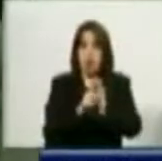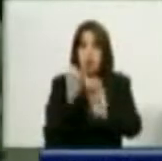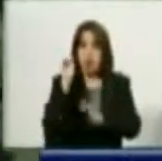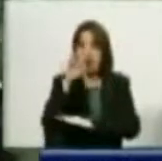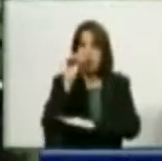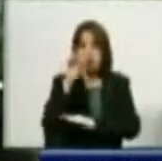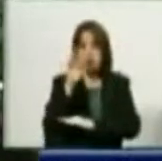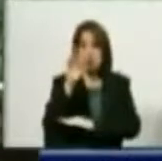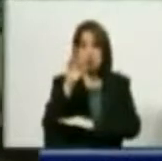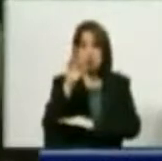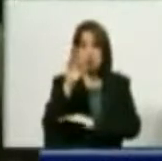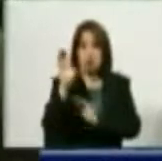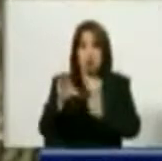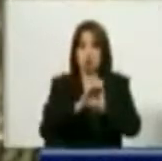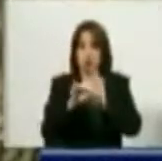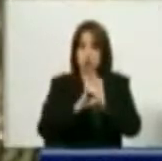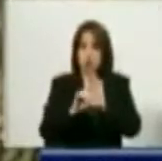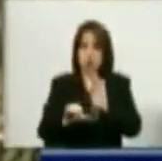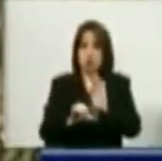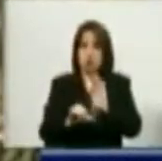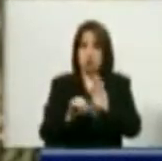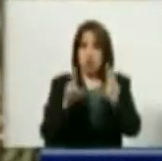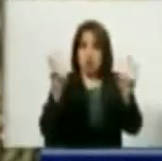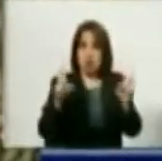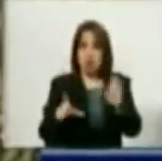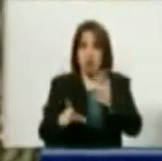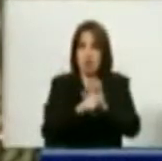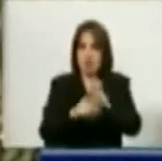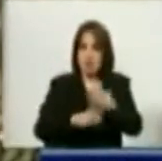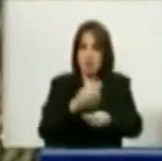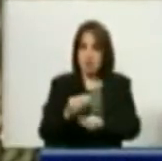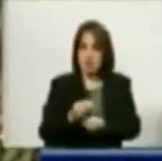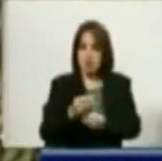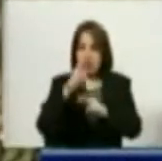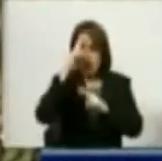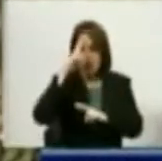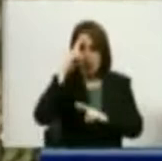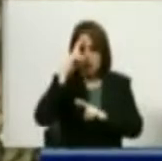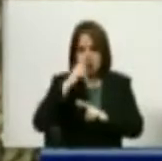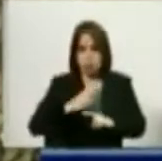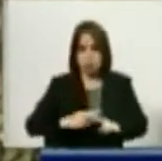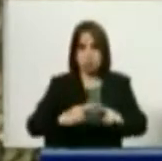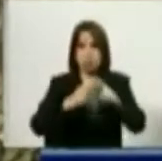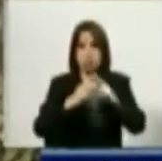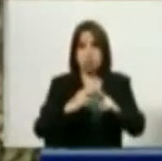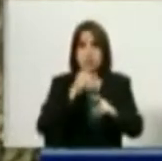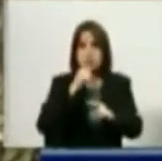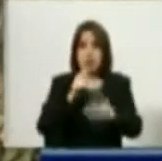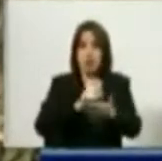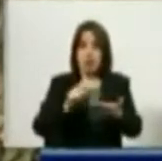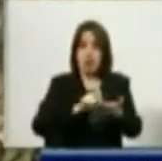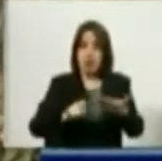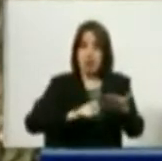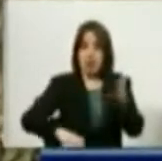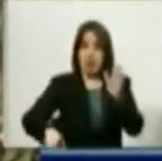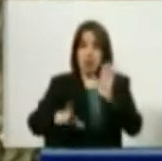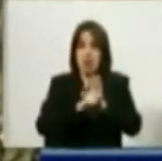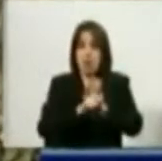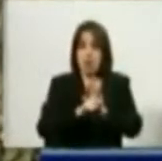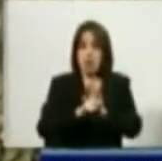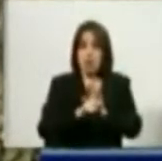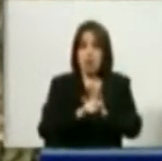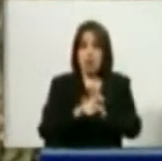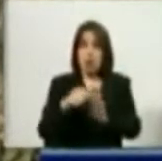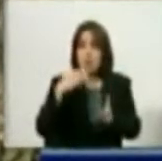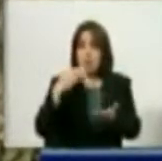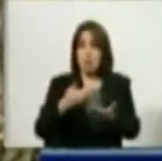día Tendremos nosotros que hacerle un reconocimiento de esa persona que hay que hacer reconocimiento en vida Yo